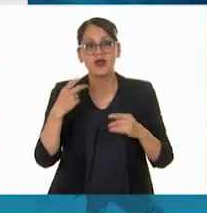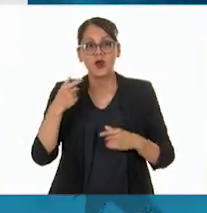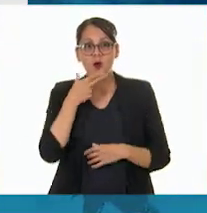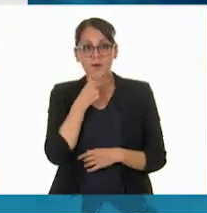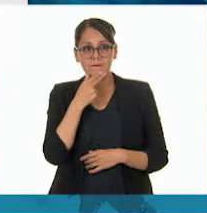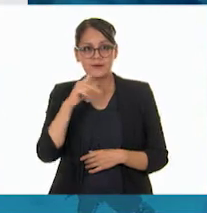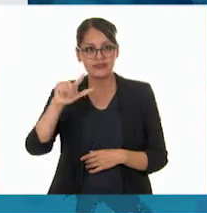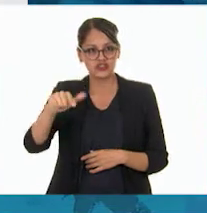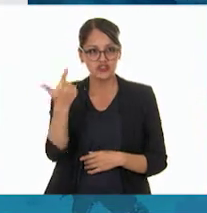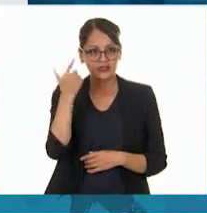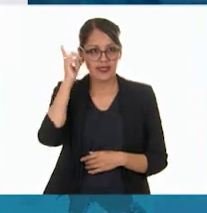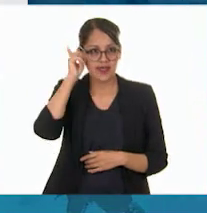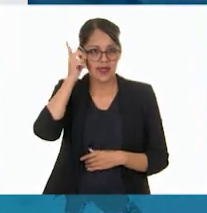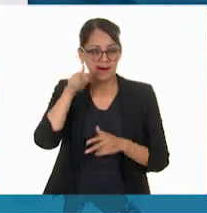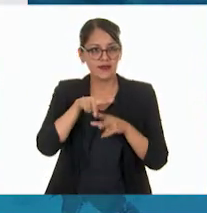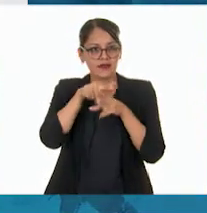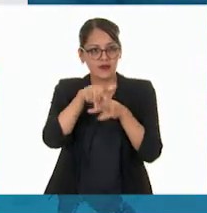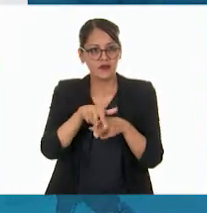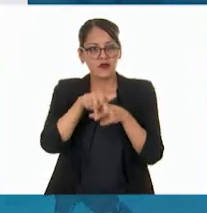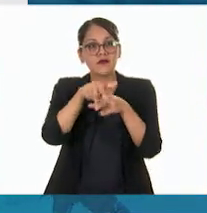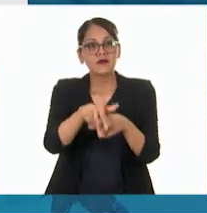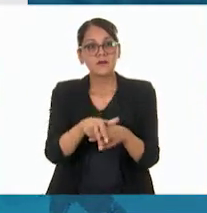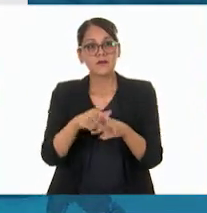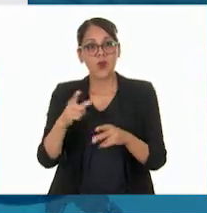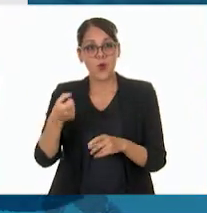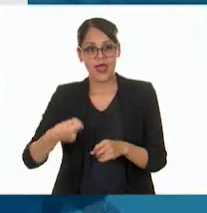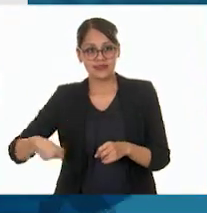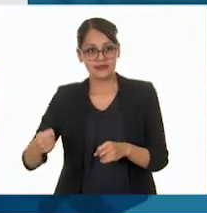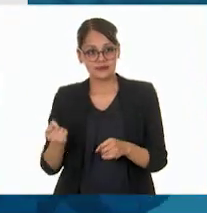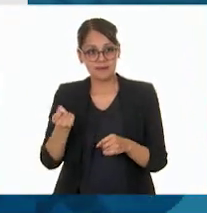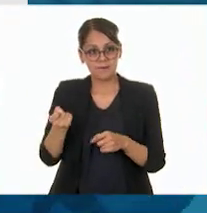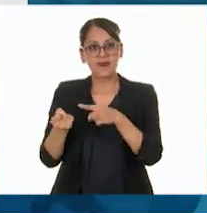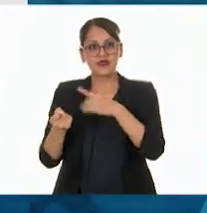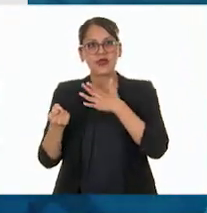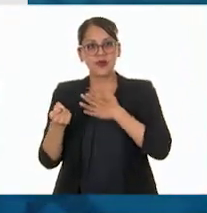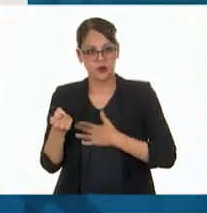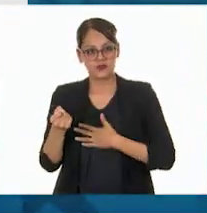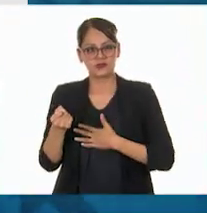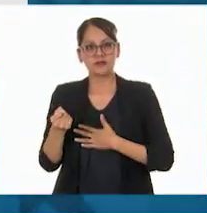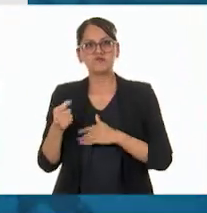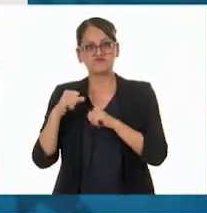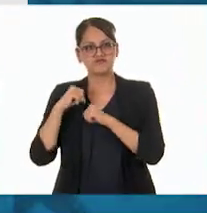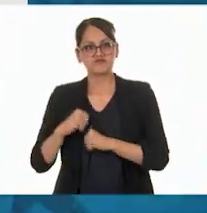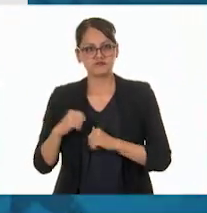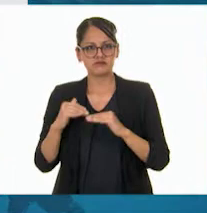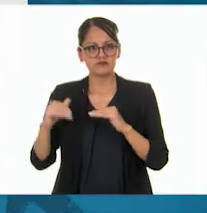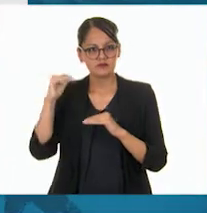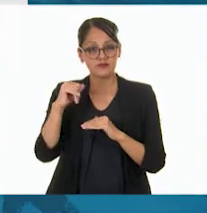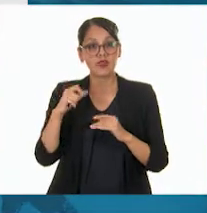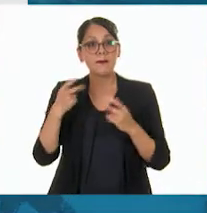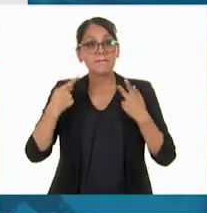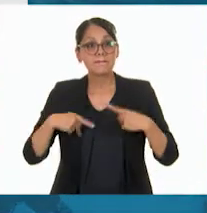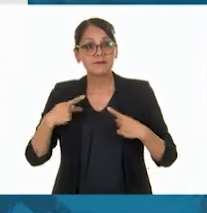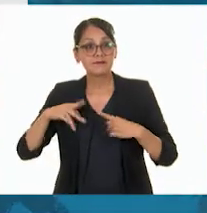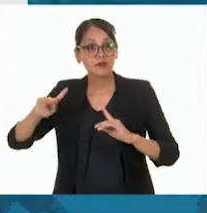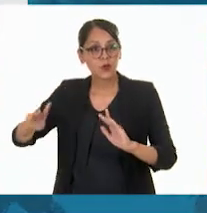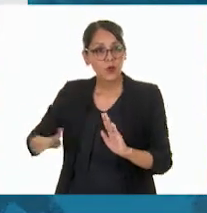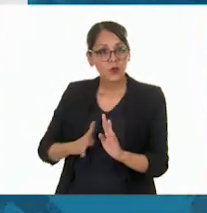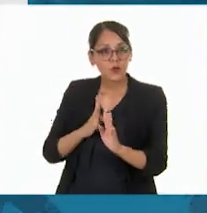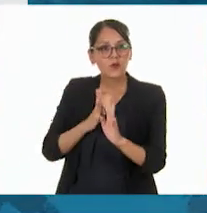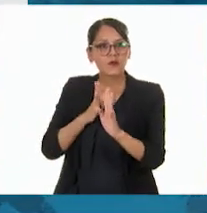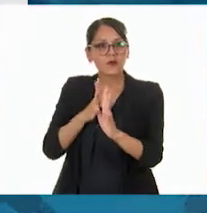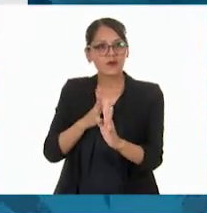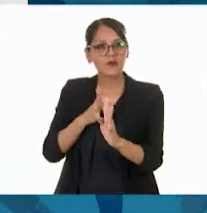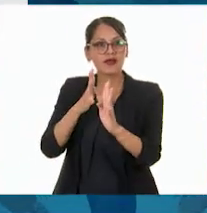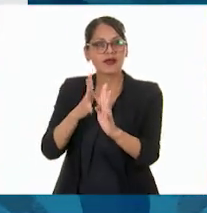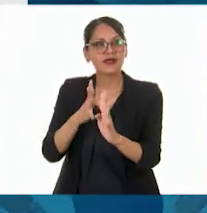caballo, espada en mano que representaba la real justicia, la autoridad. Lo seguía una alegre comparsa que marcaba el